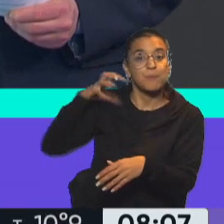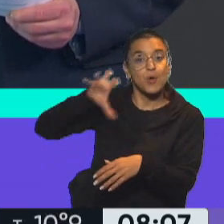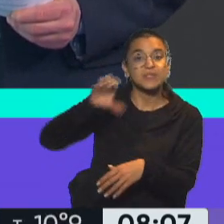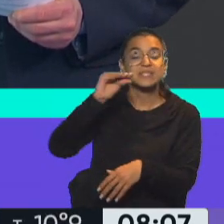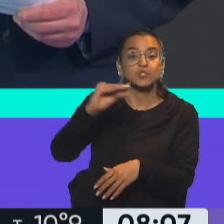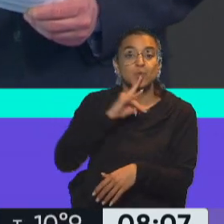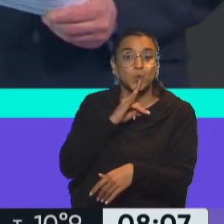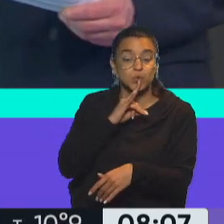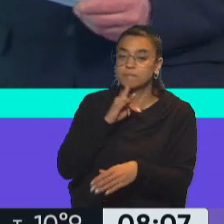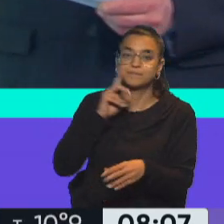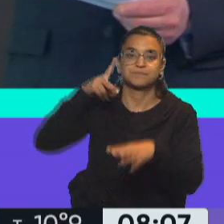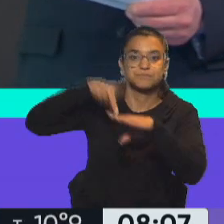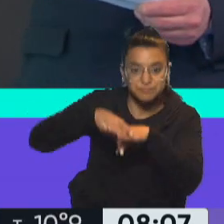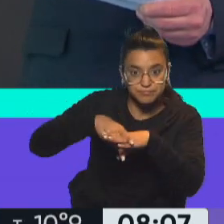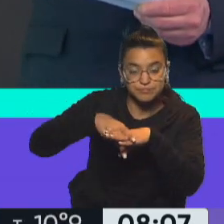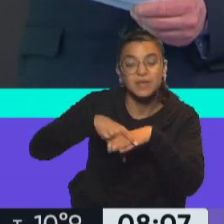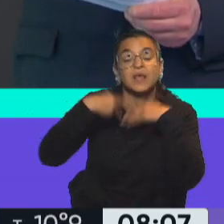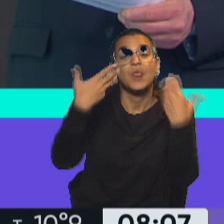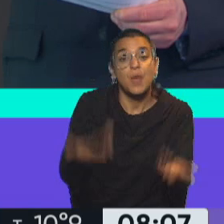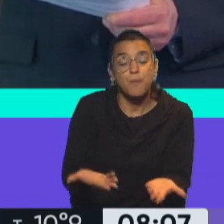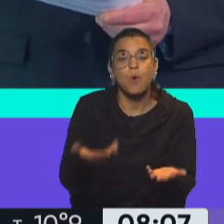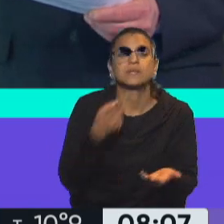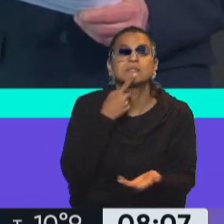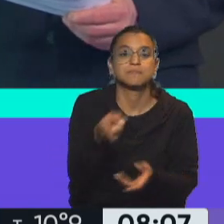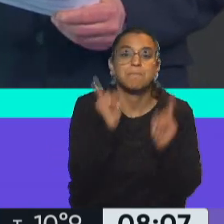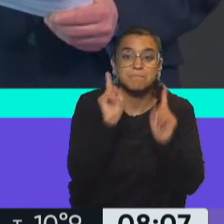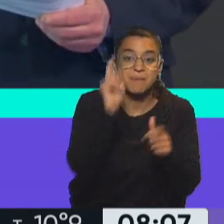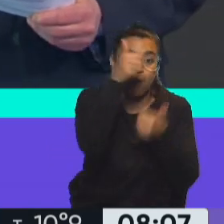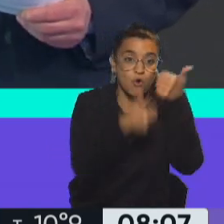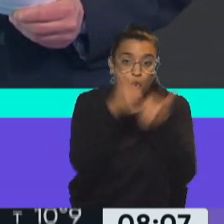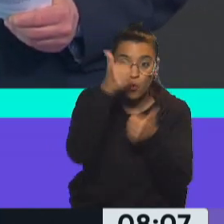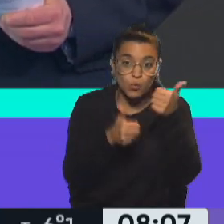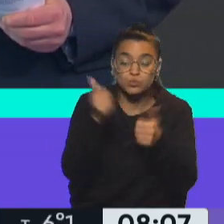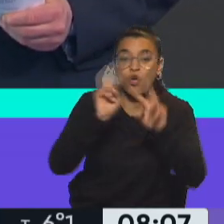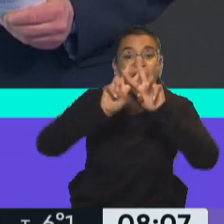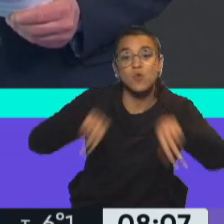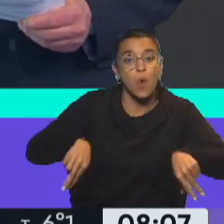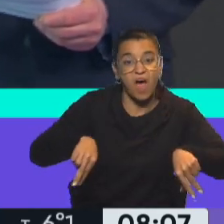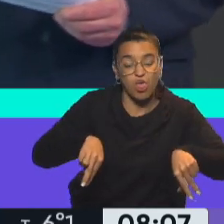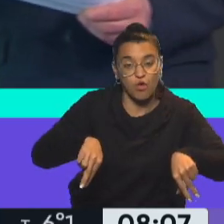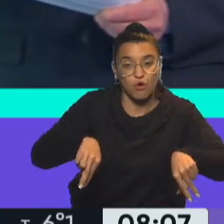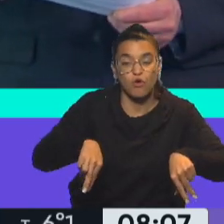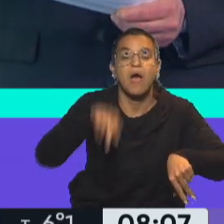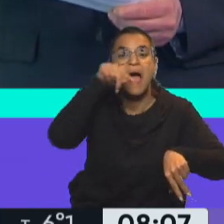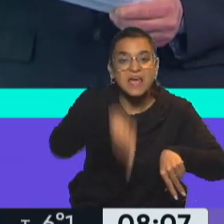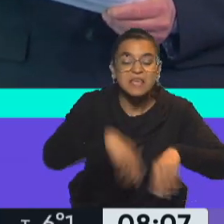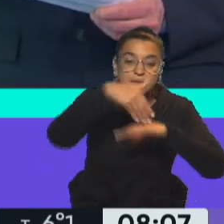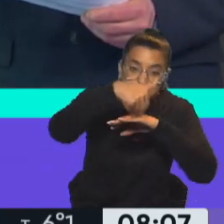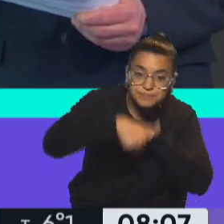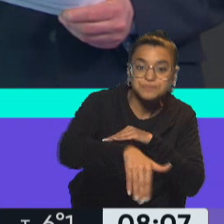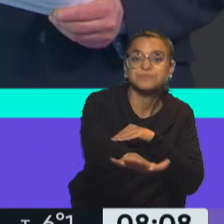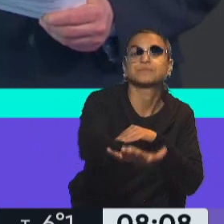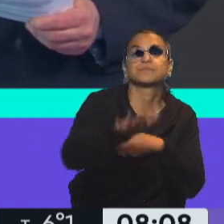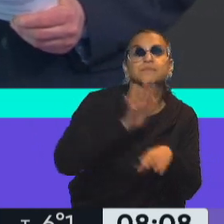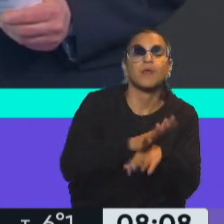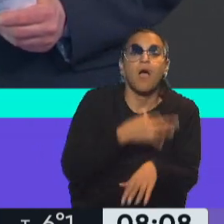Chubut. Finalmente, después de esto, ese concurso fue anulado y allí comenzó parte del